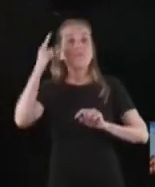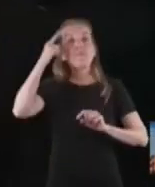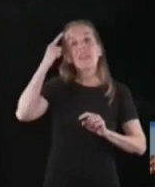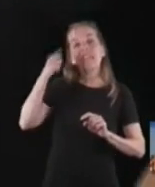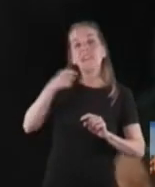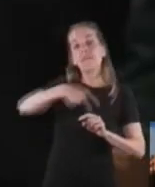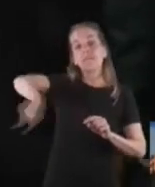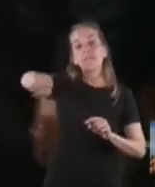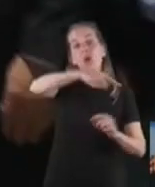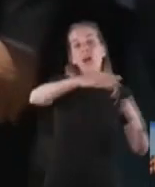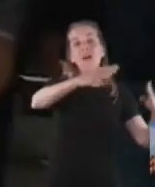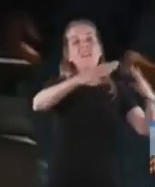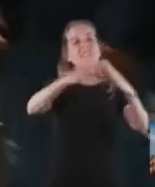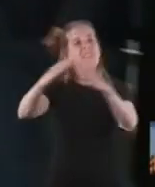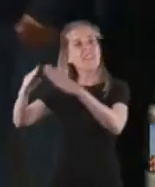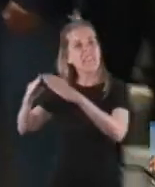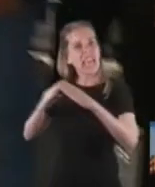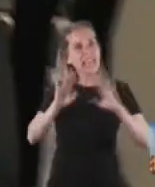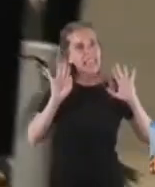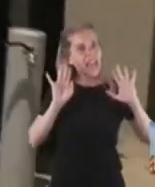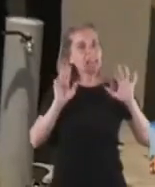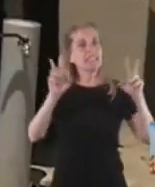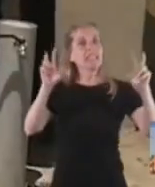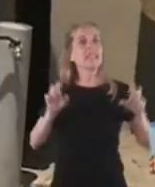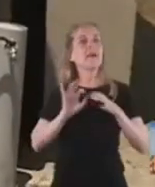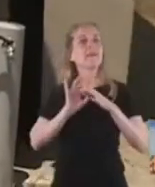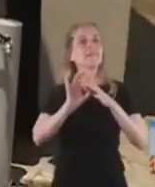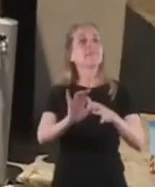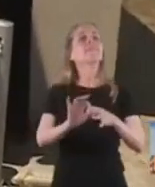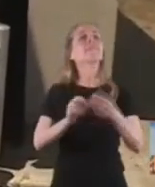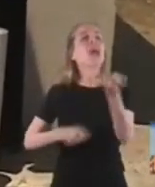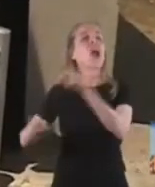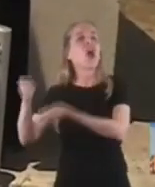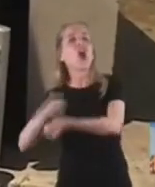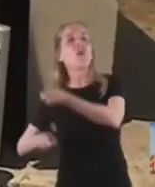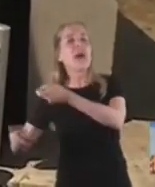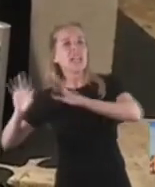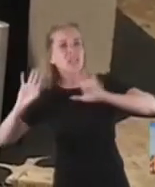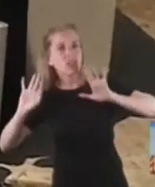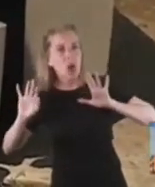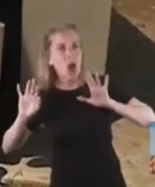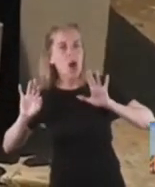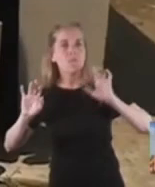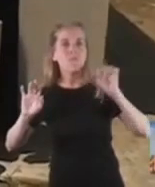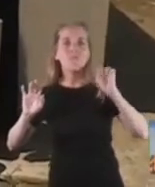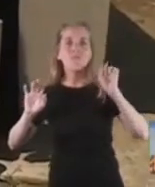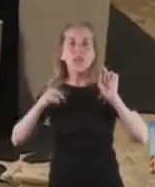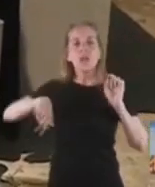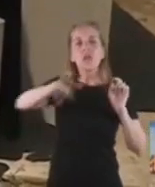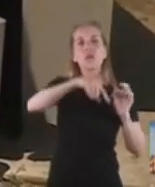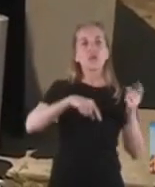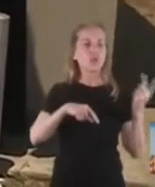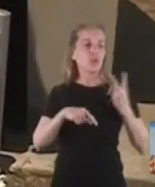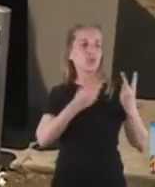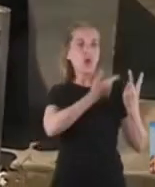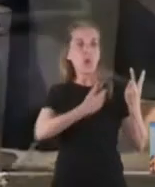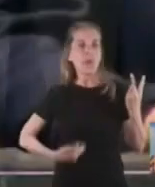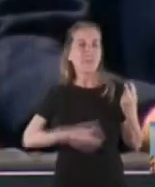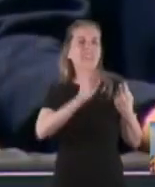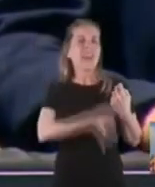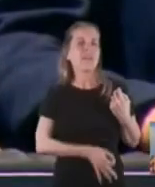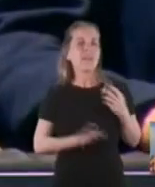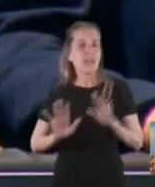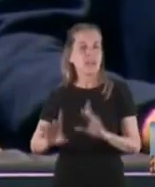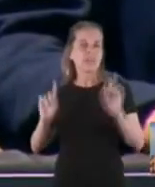que las viviendas son temas que debe resolver el mercado. Y nosotros con Alberto sabemos bien que eso no